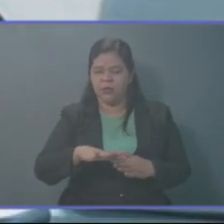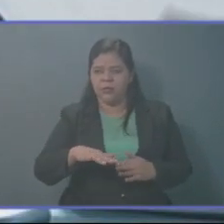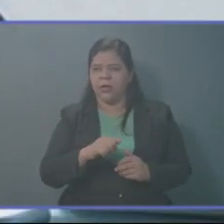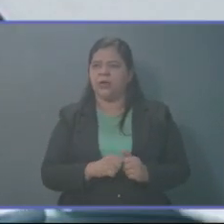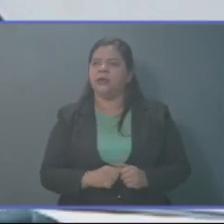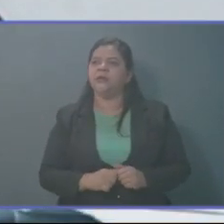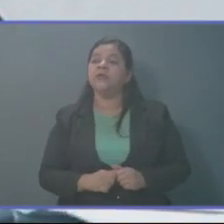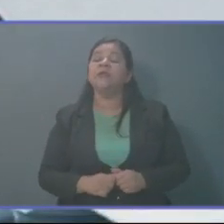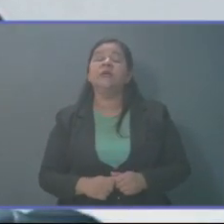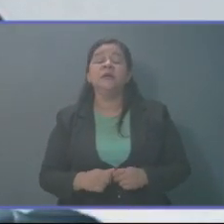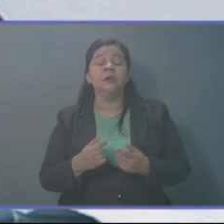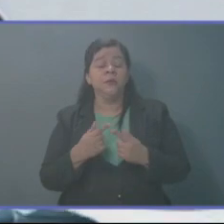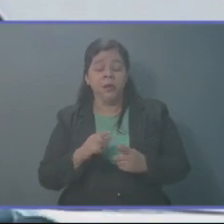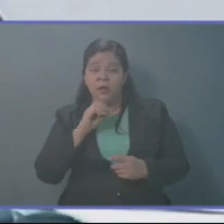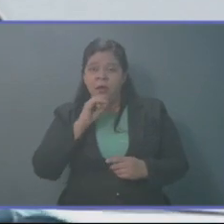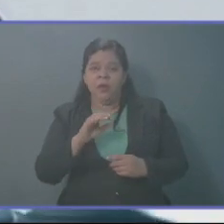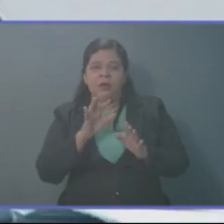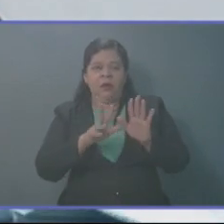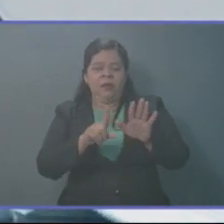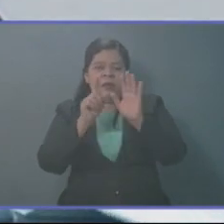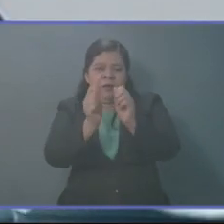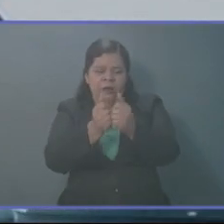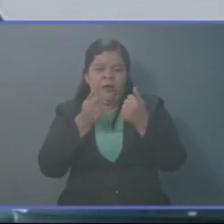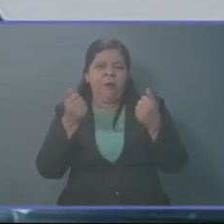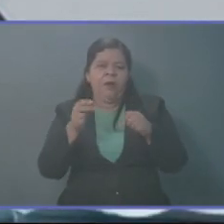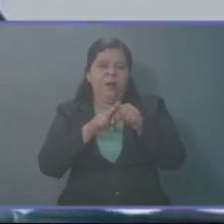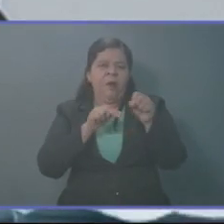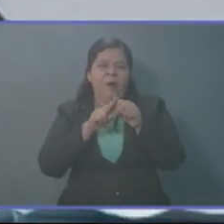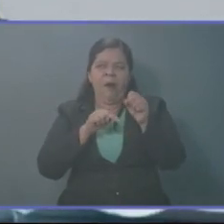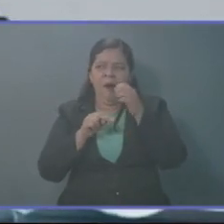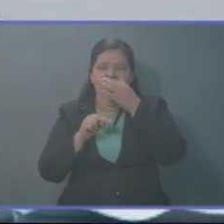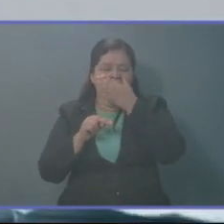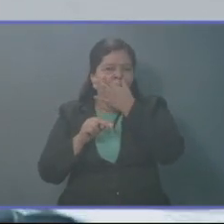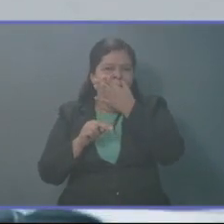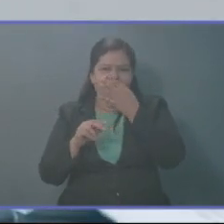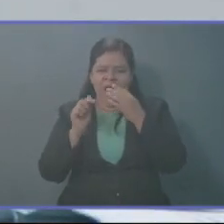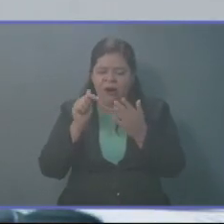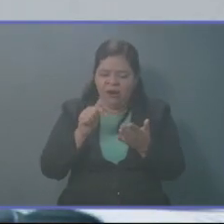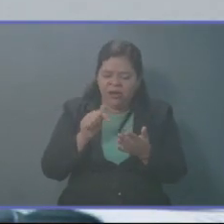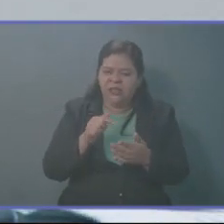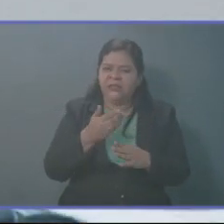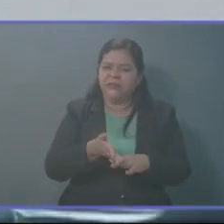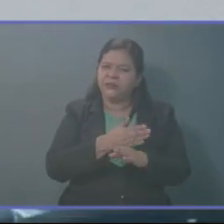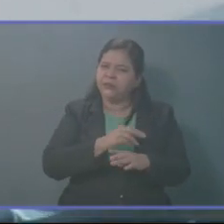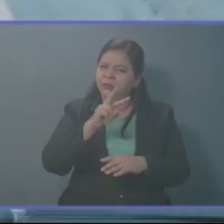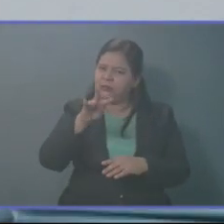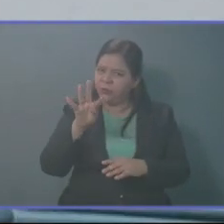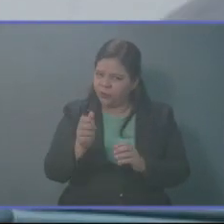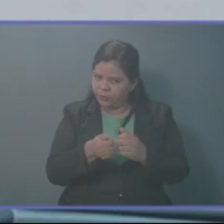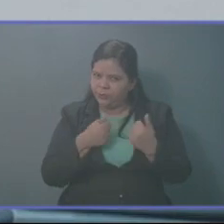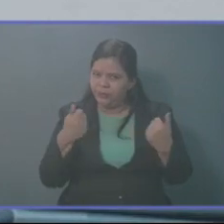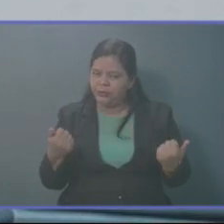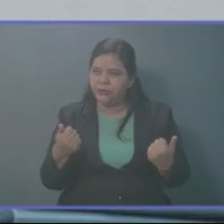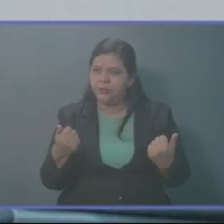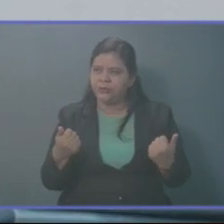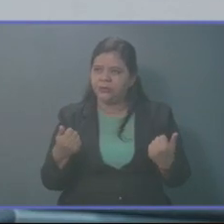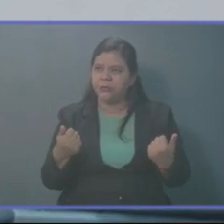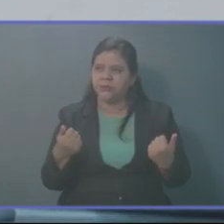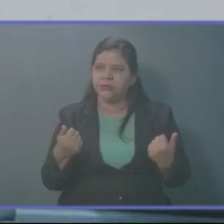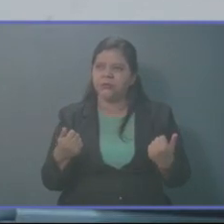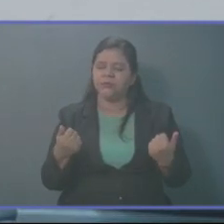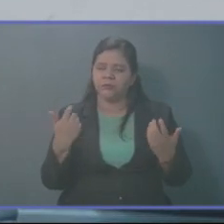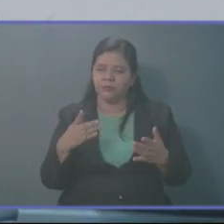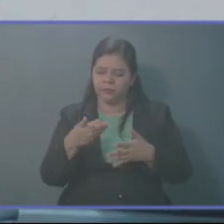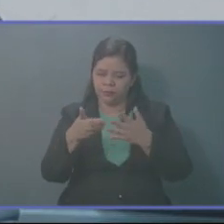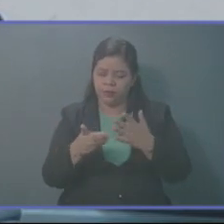pública. Remanente $16 millones. Estos son los que habían 24 millones y ya el